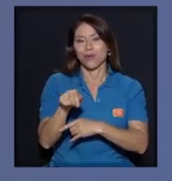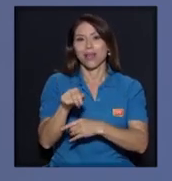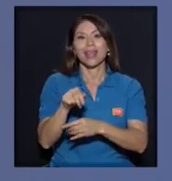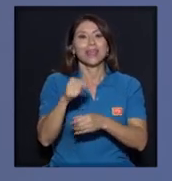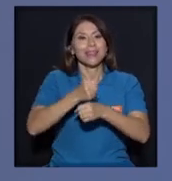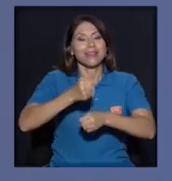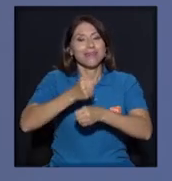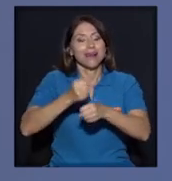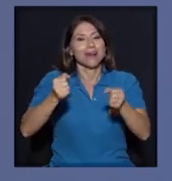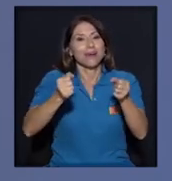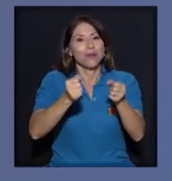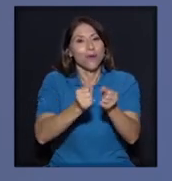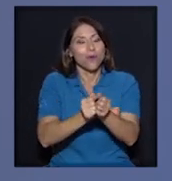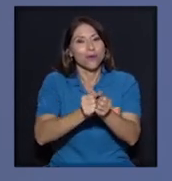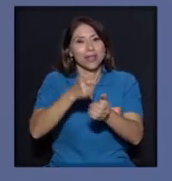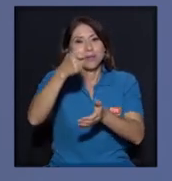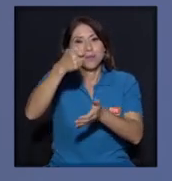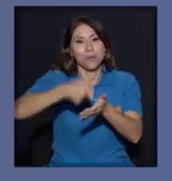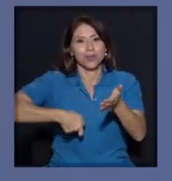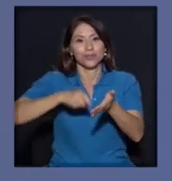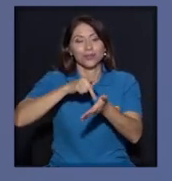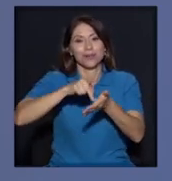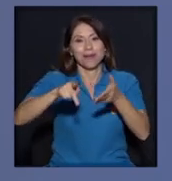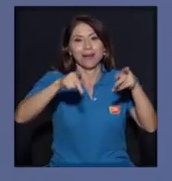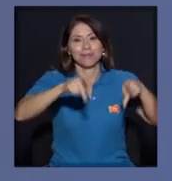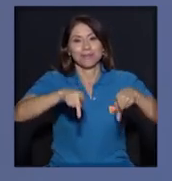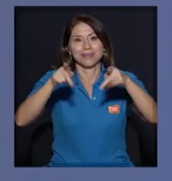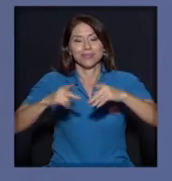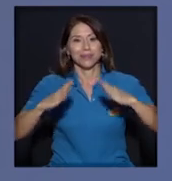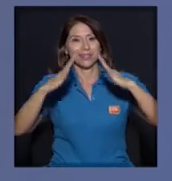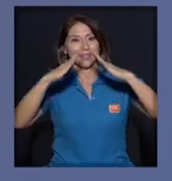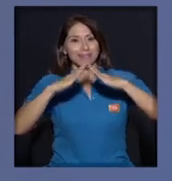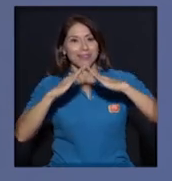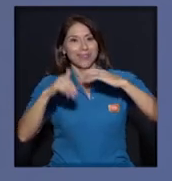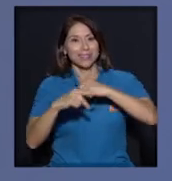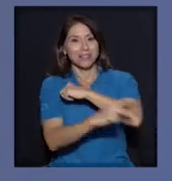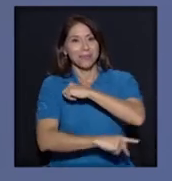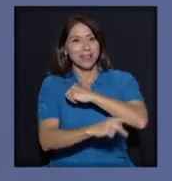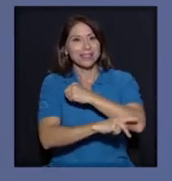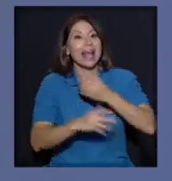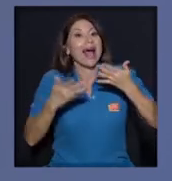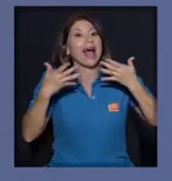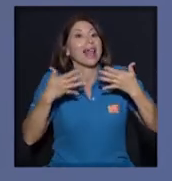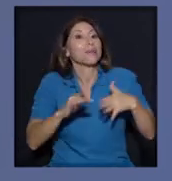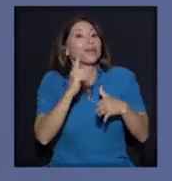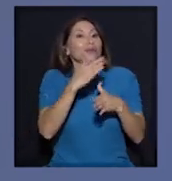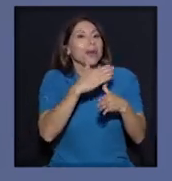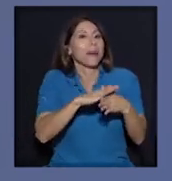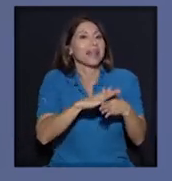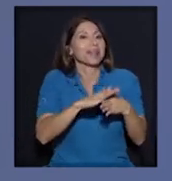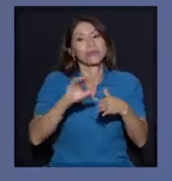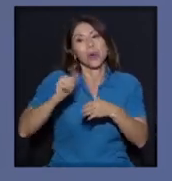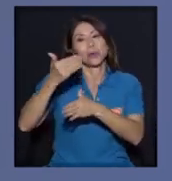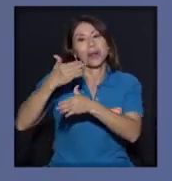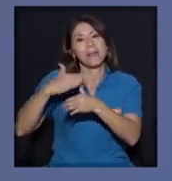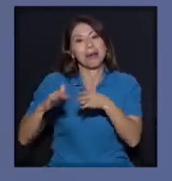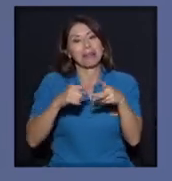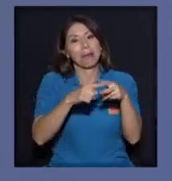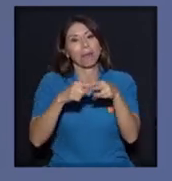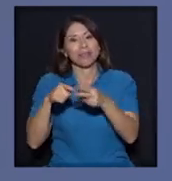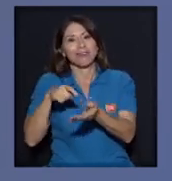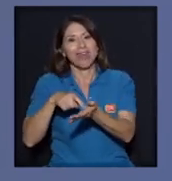paga con los impuestos que tributan los habitantes de este país, al menos en parte, la otra parte se va de fiado, pero